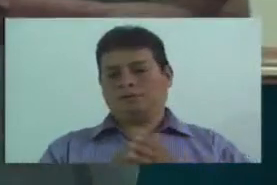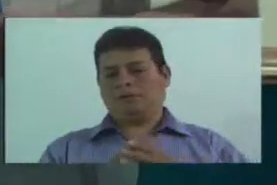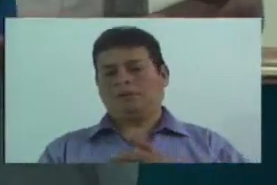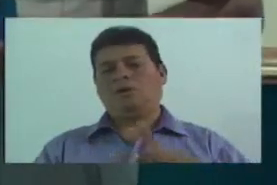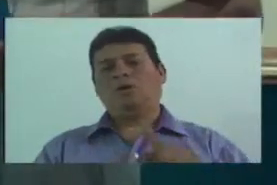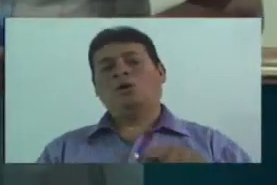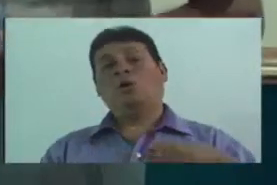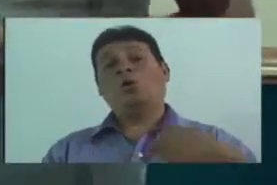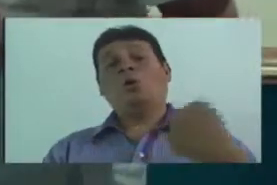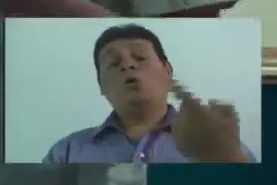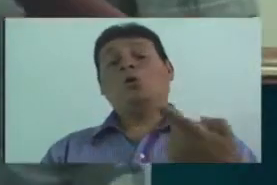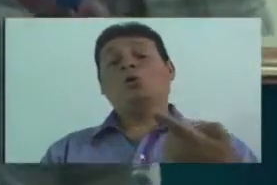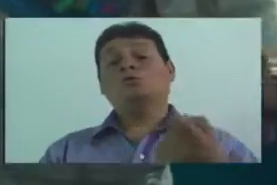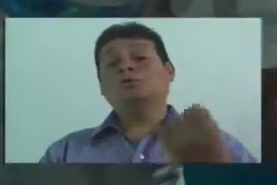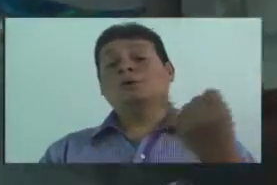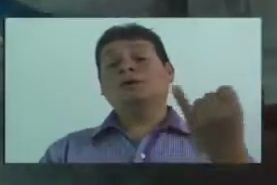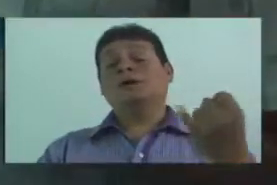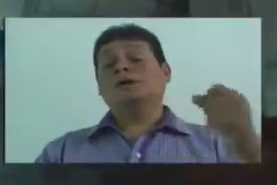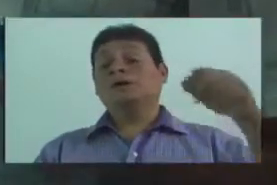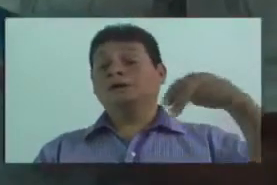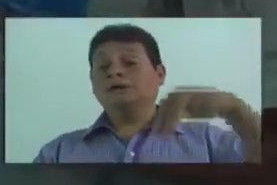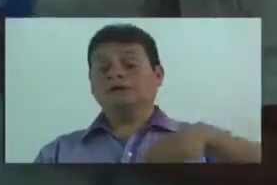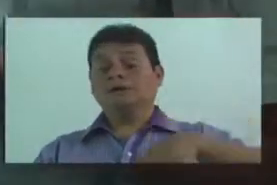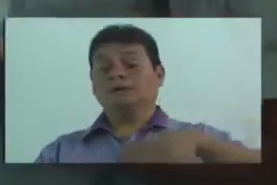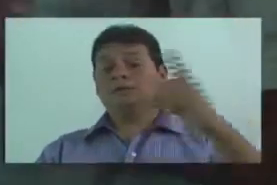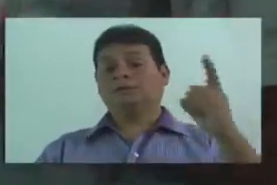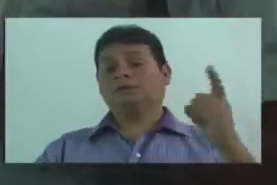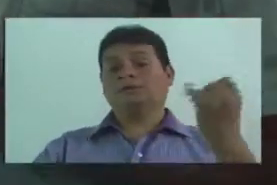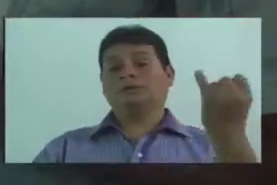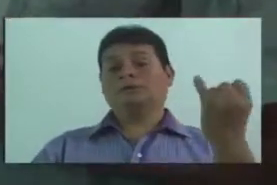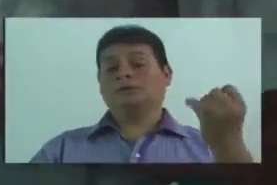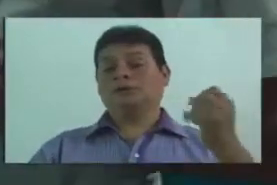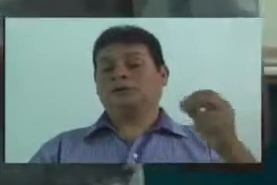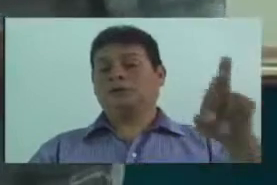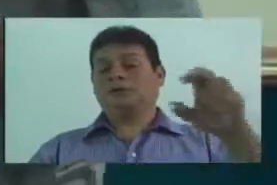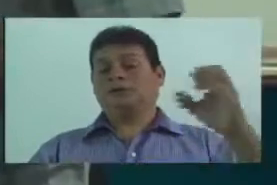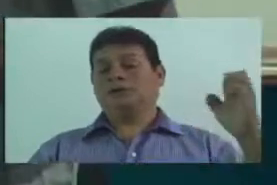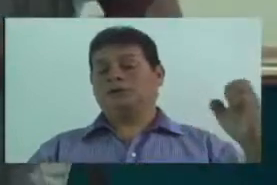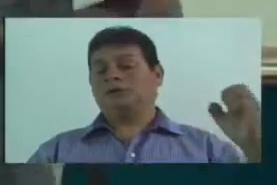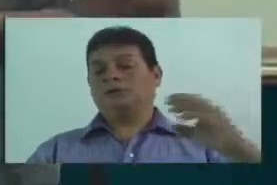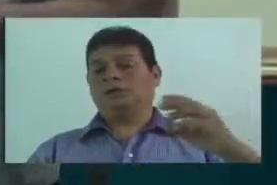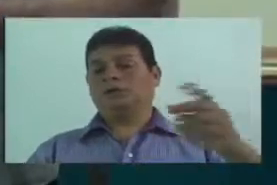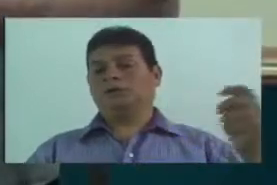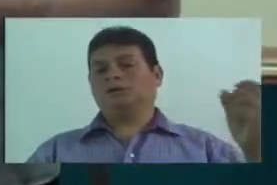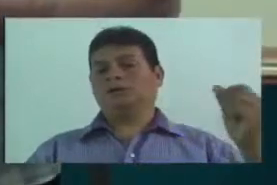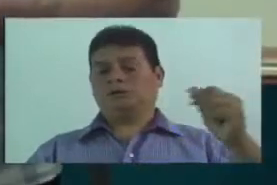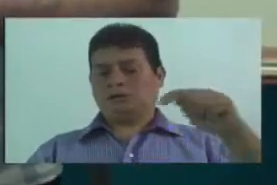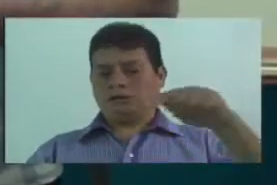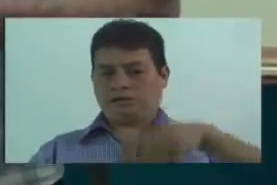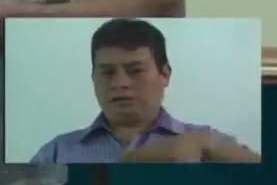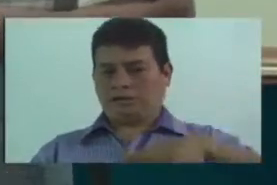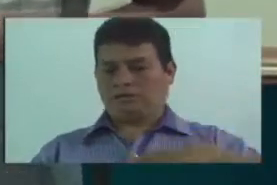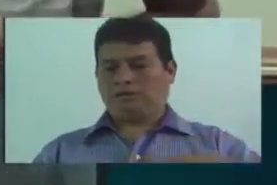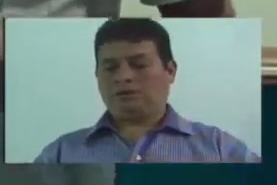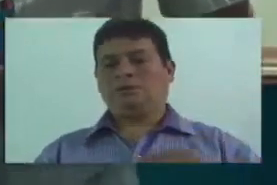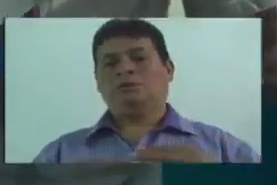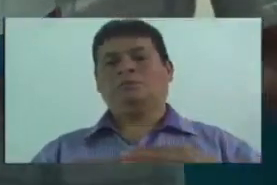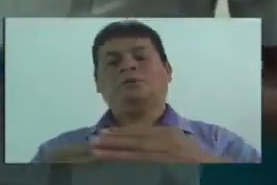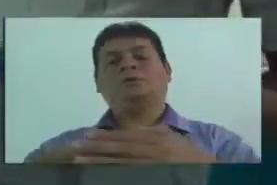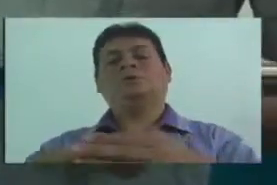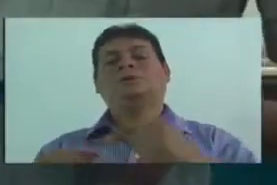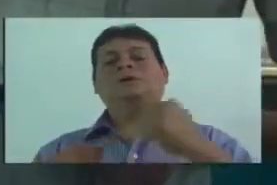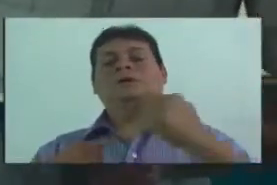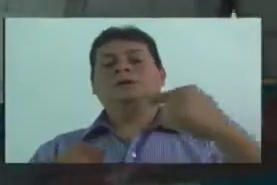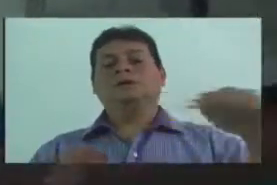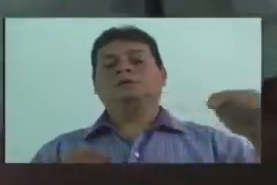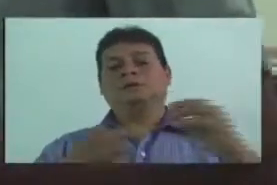o indirecta cuando no utilizan los signos, pero que utilizan algunos pronombres interrogativos. Y